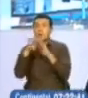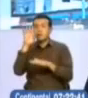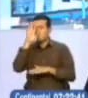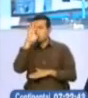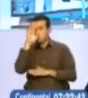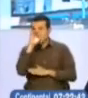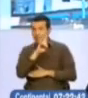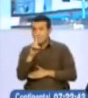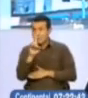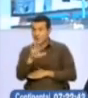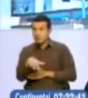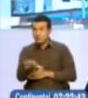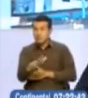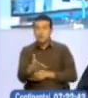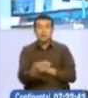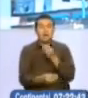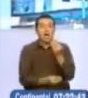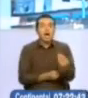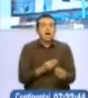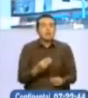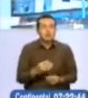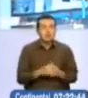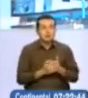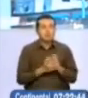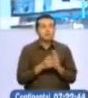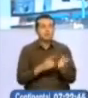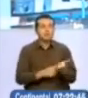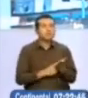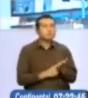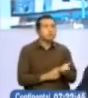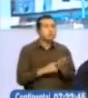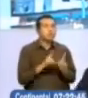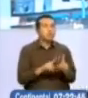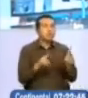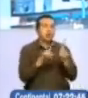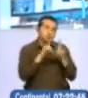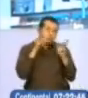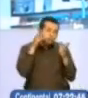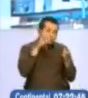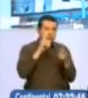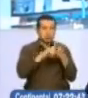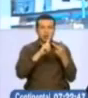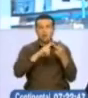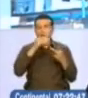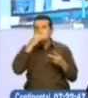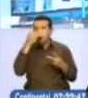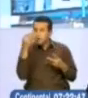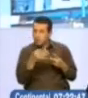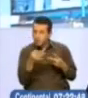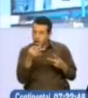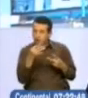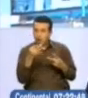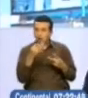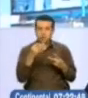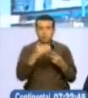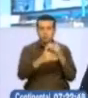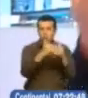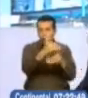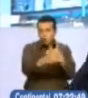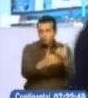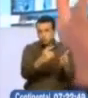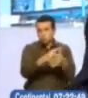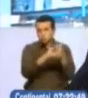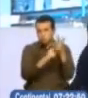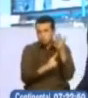y su estrategia mediática, empieza a desplazar esta discusión sobre los datos objetivos, sobre las realidades de los procesos y los